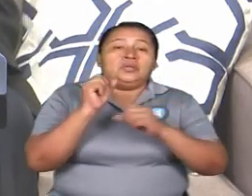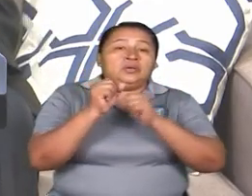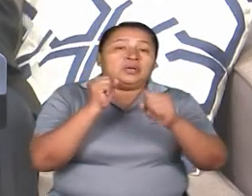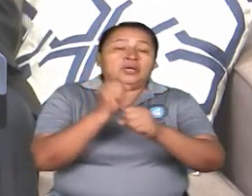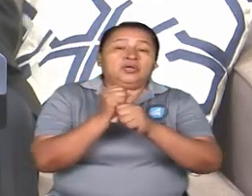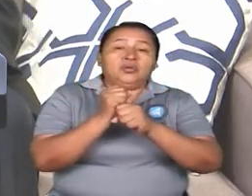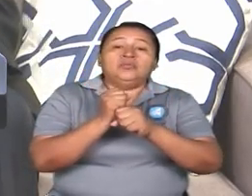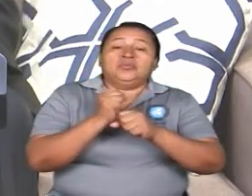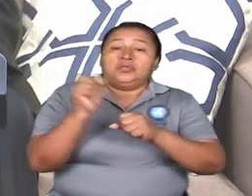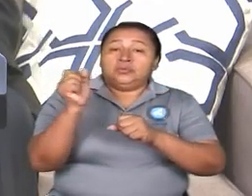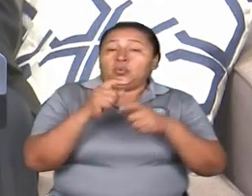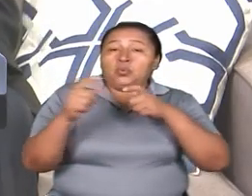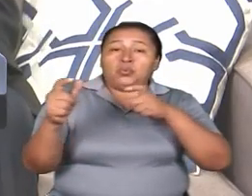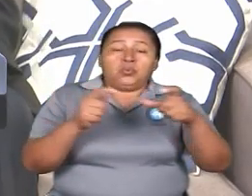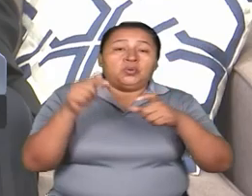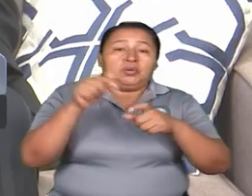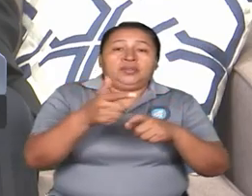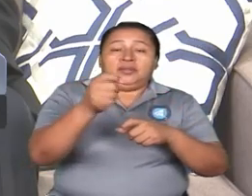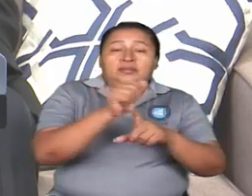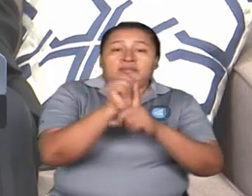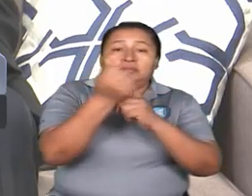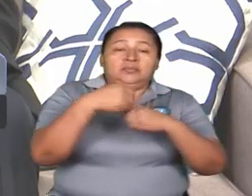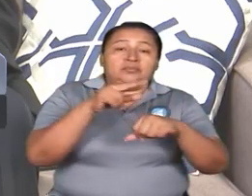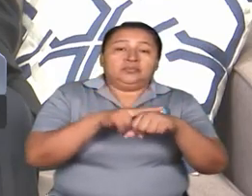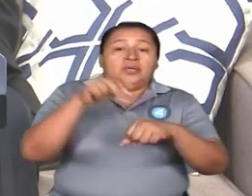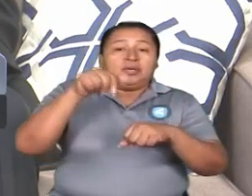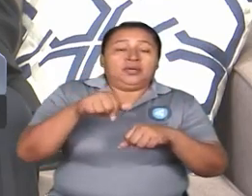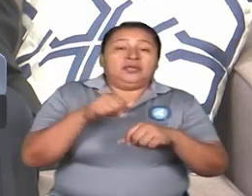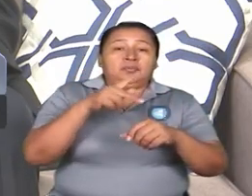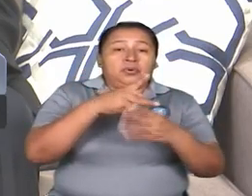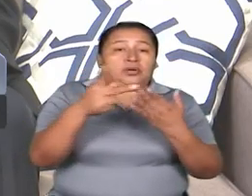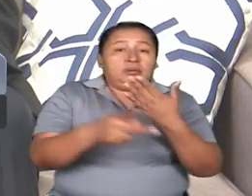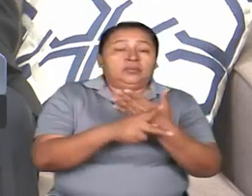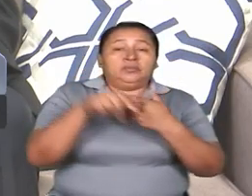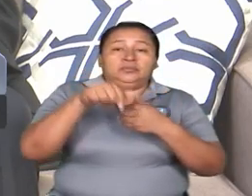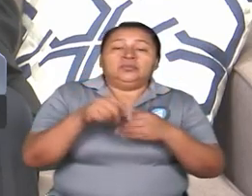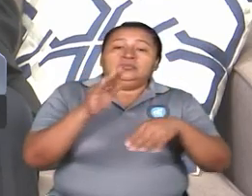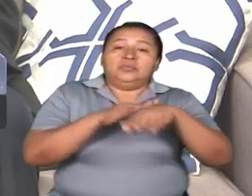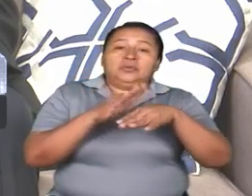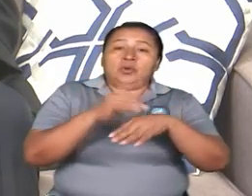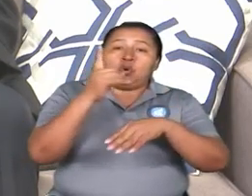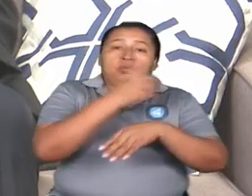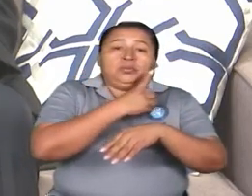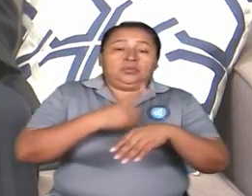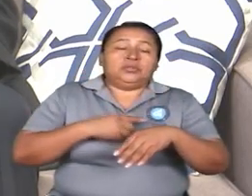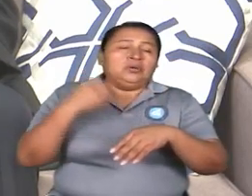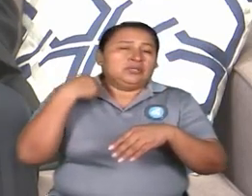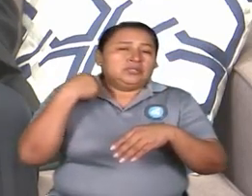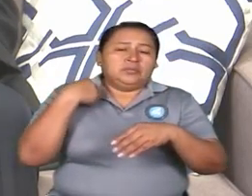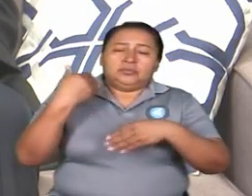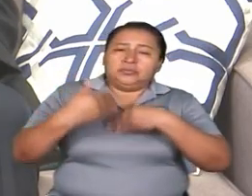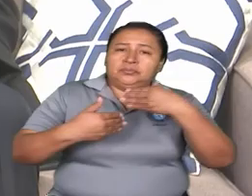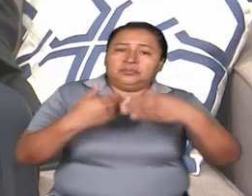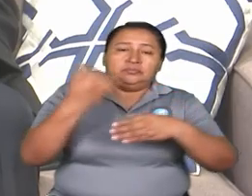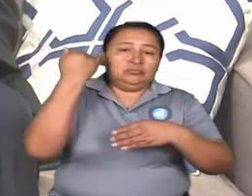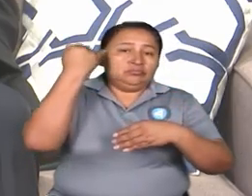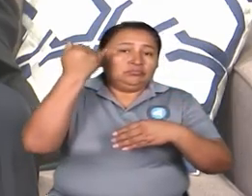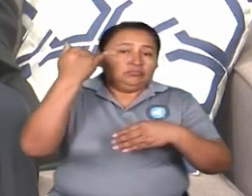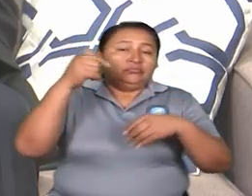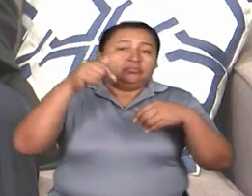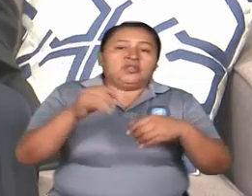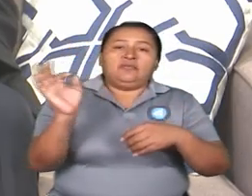canal parlamentario. Este es su programa desde el Parlamento Sengalana y hemos invitado a uno de los diputados que han estado involucrados en todo el proceso de creación,